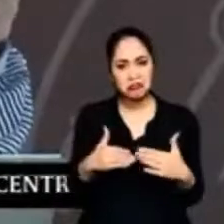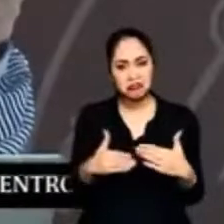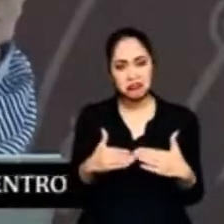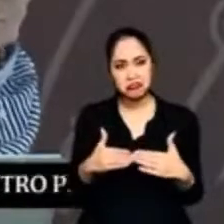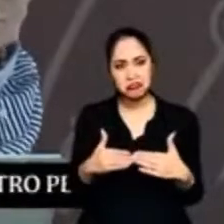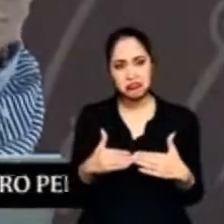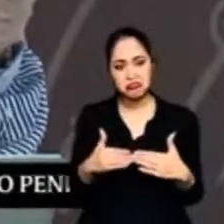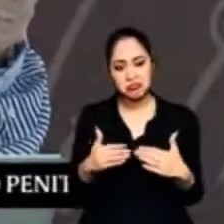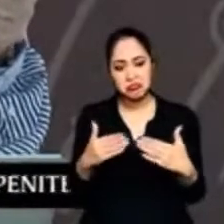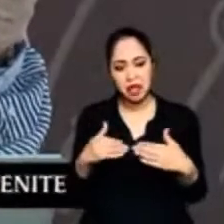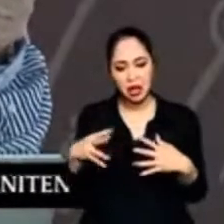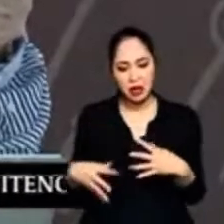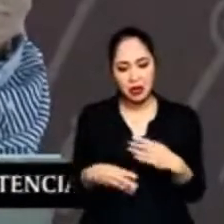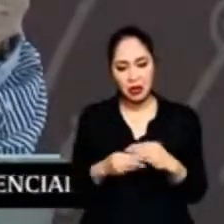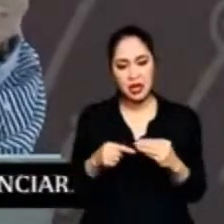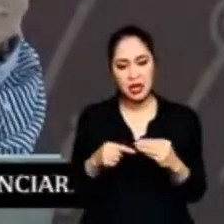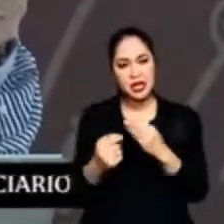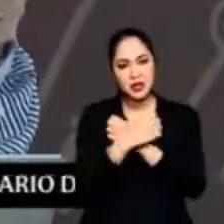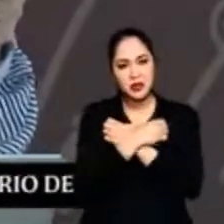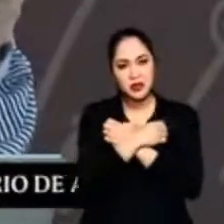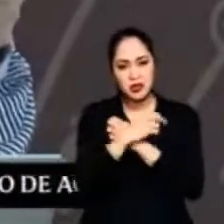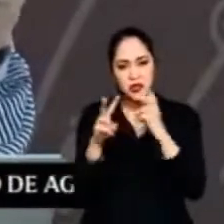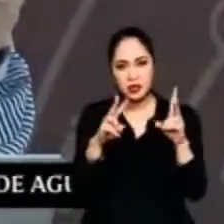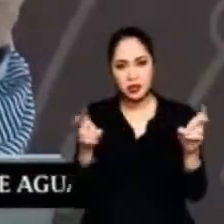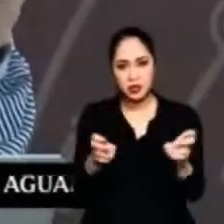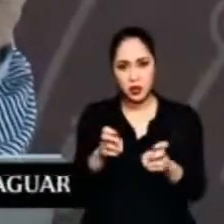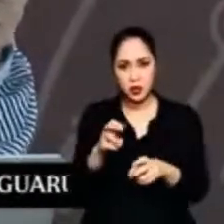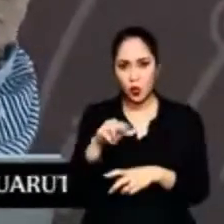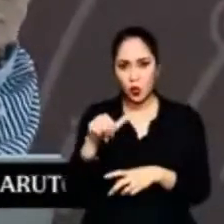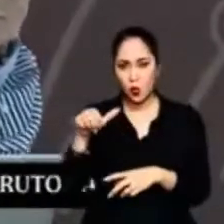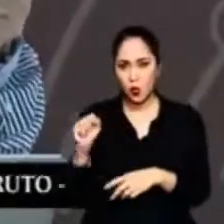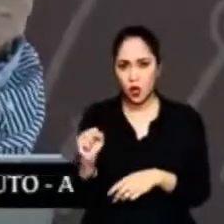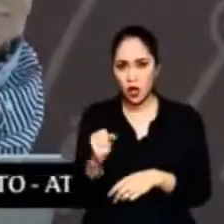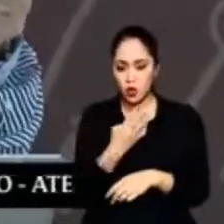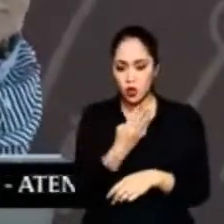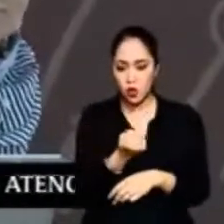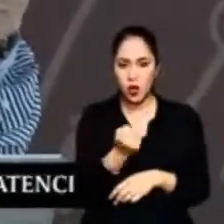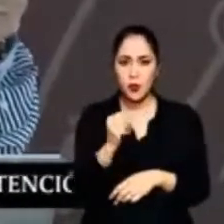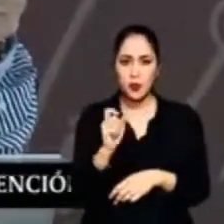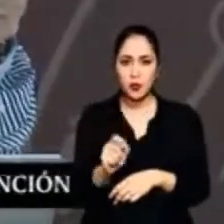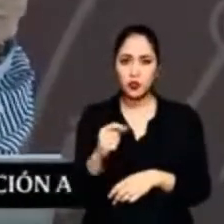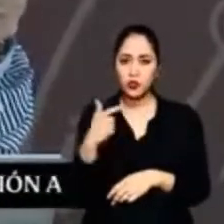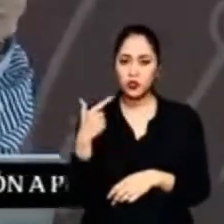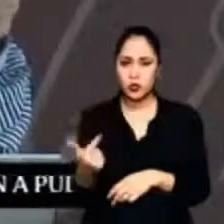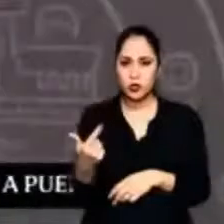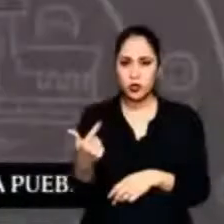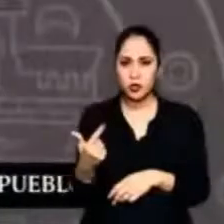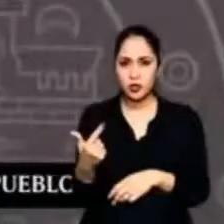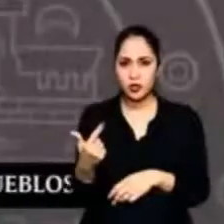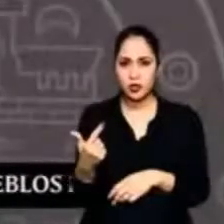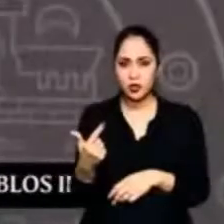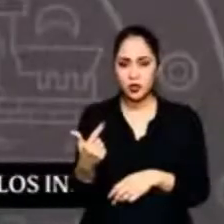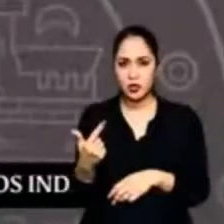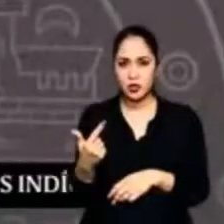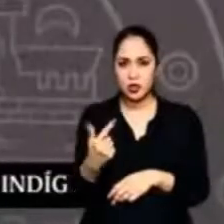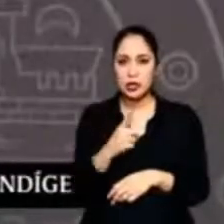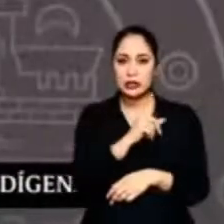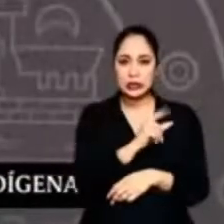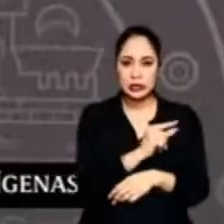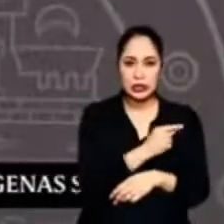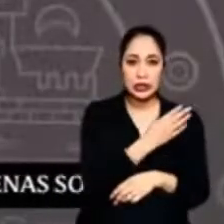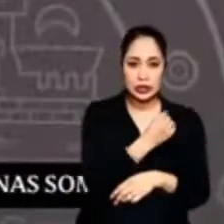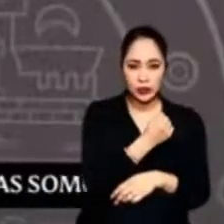agregado, porque es en materia de educación, la Universidad Autónoma de Sinaloa con 9.7, 79 al principio,